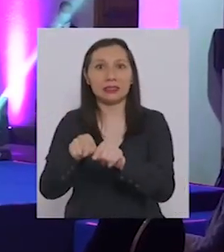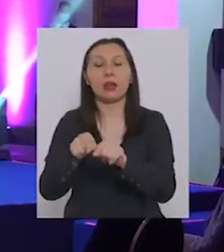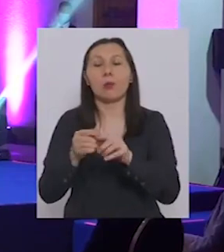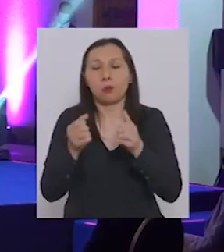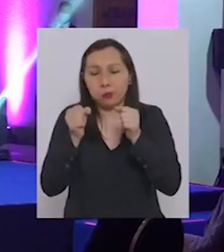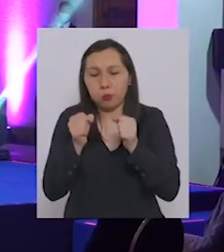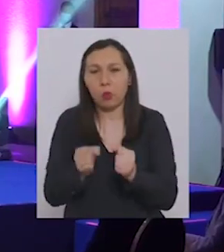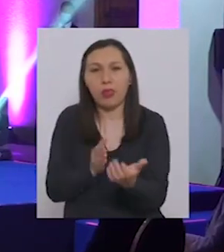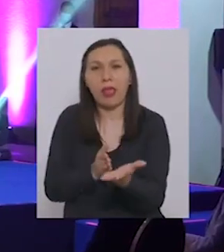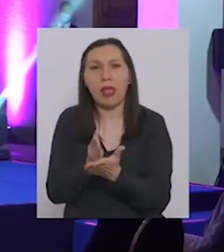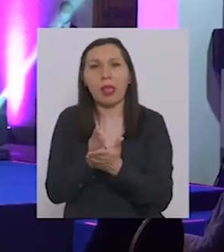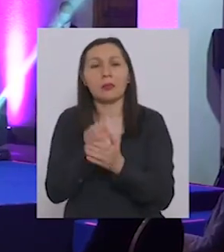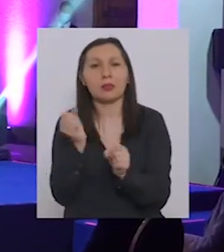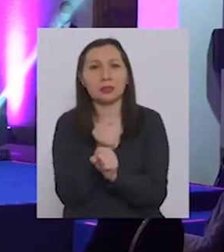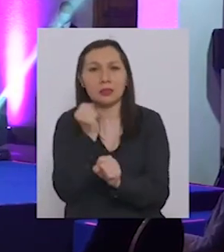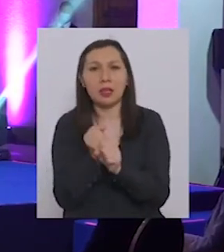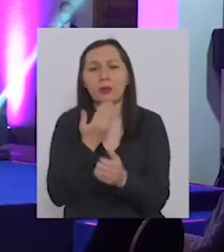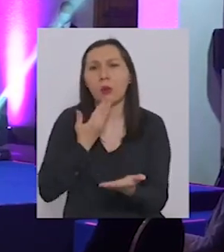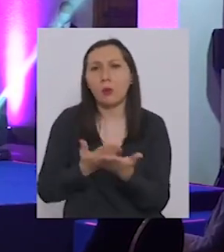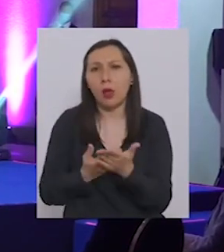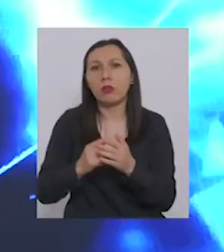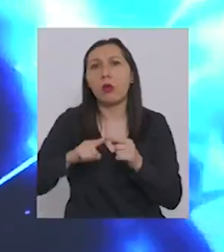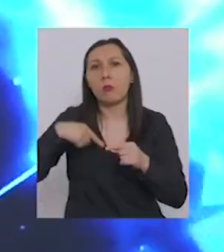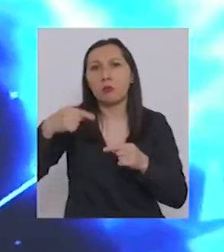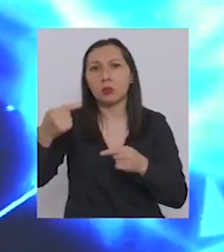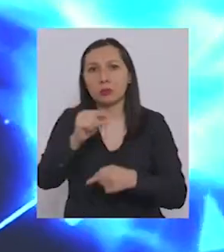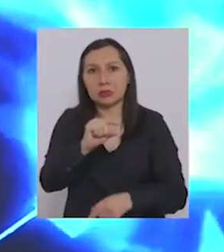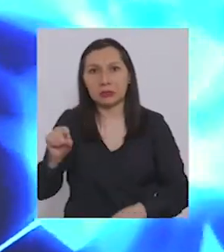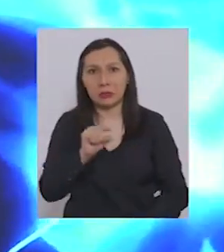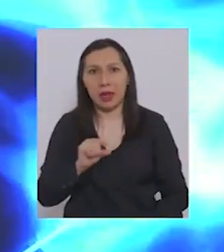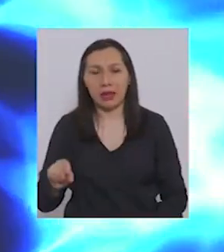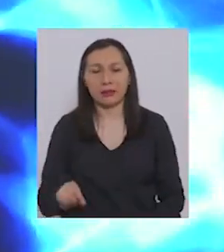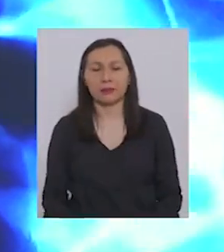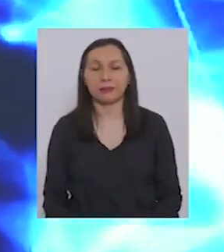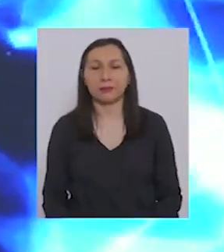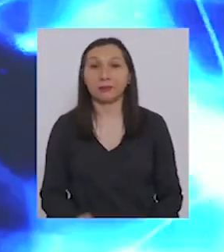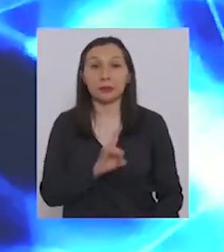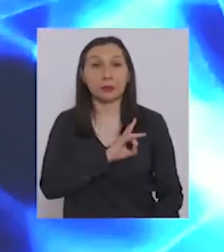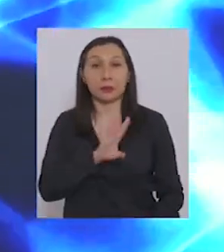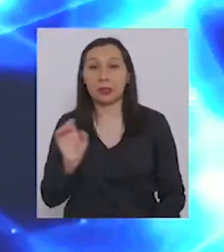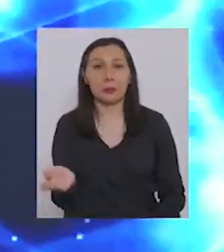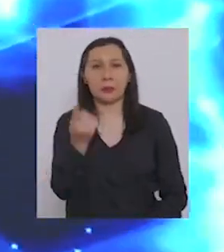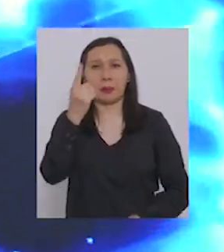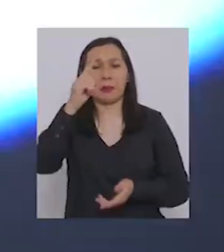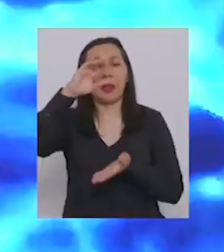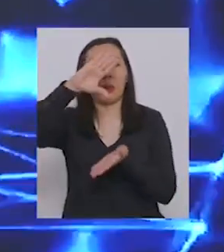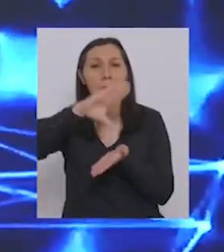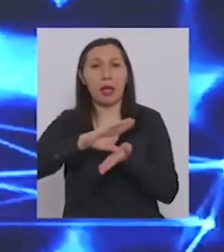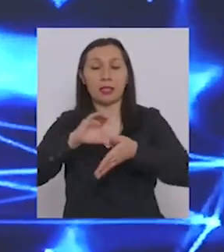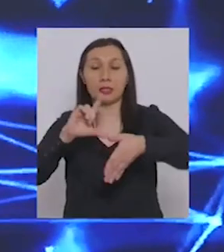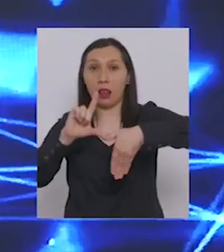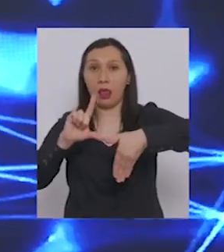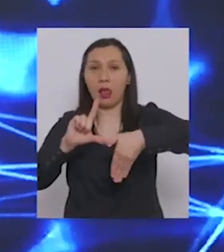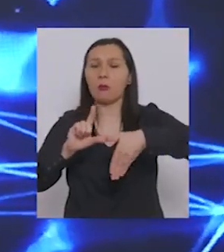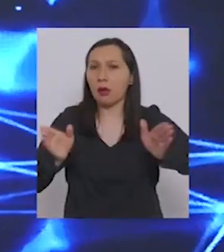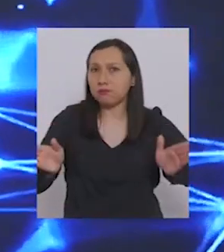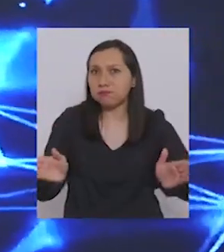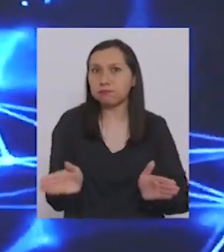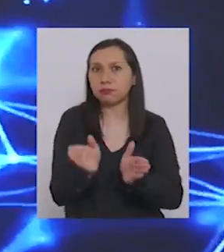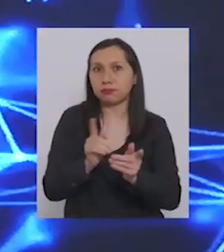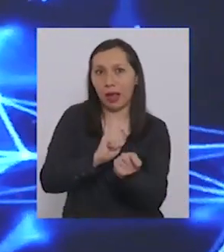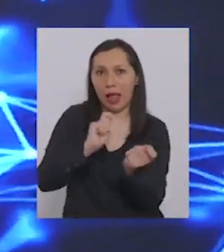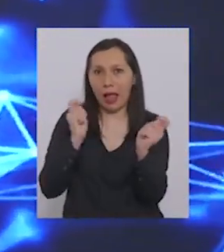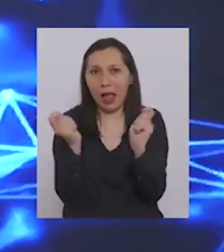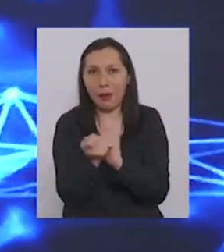podrán iniciar sus operaciones probablemente en las próximas semanas. Chile fue el primer país de América Latina en impulsar este